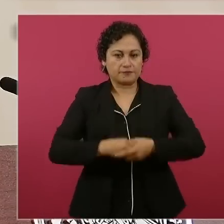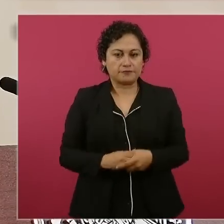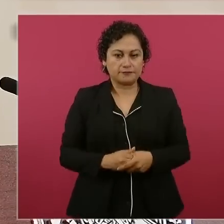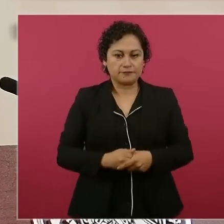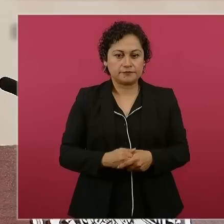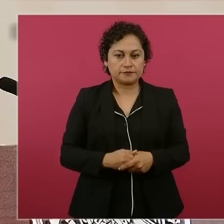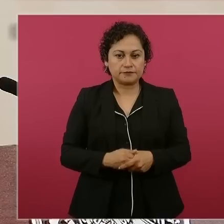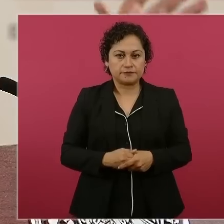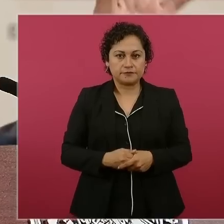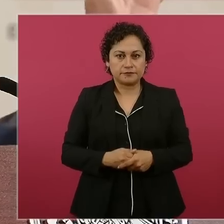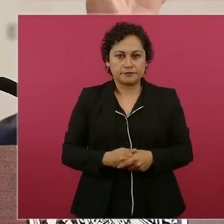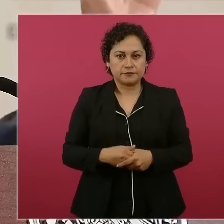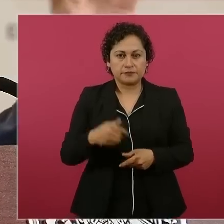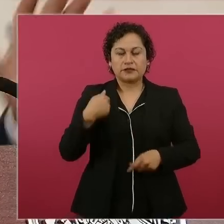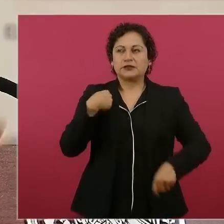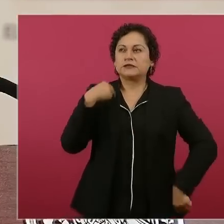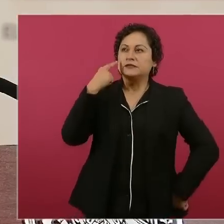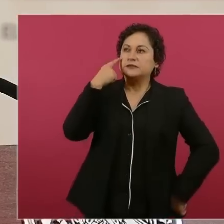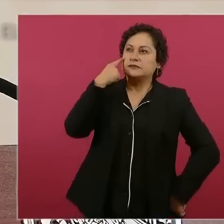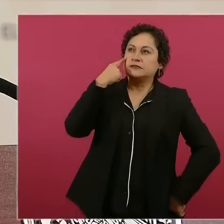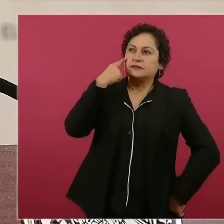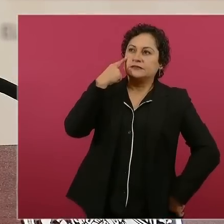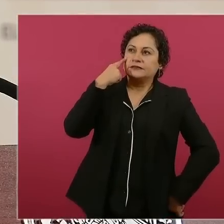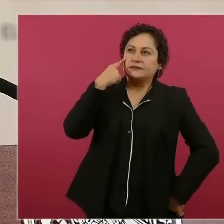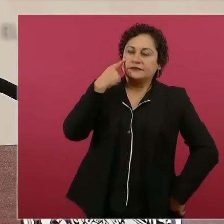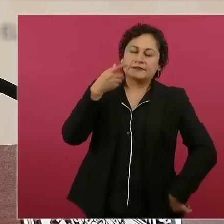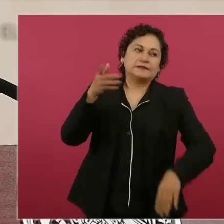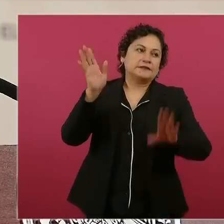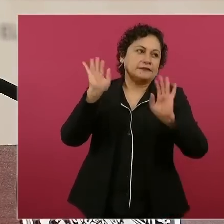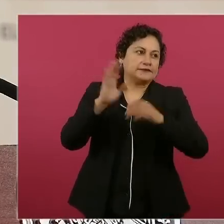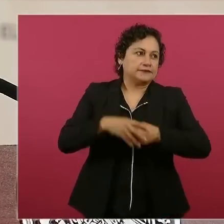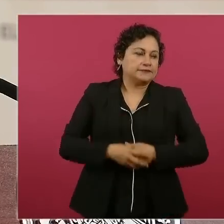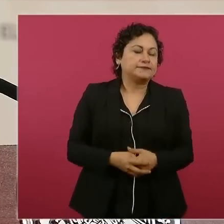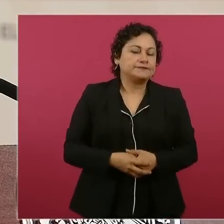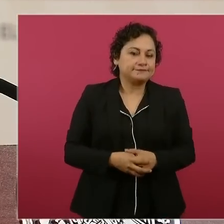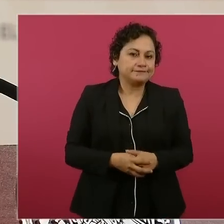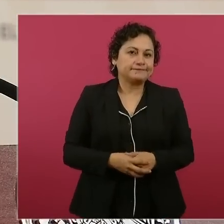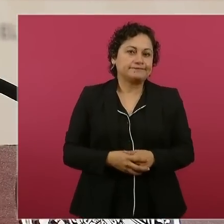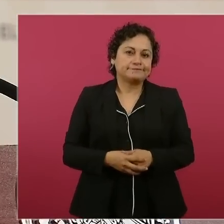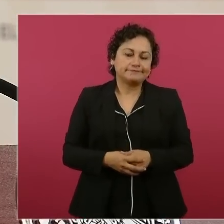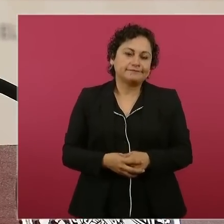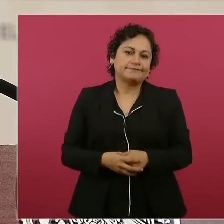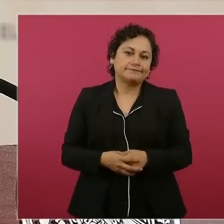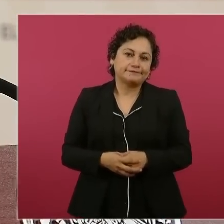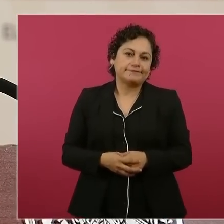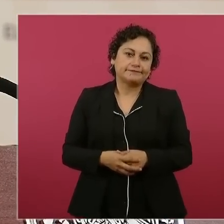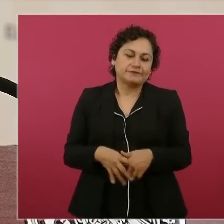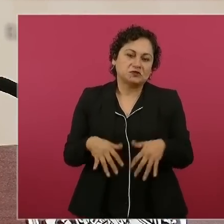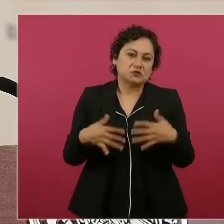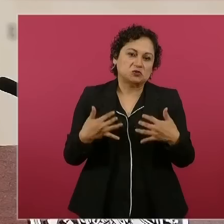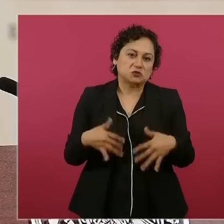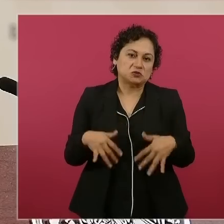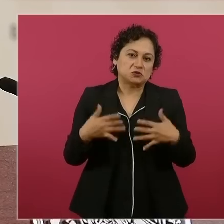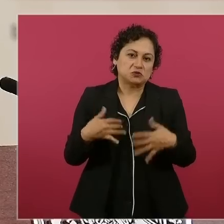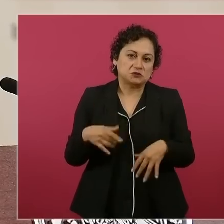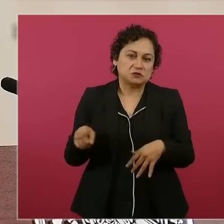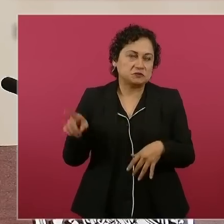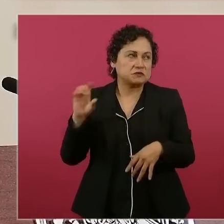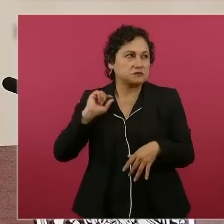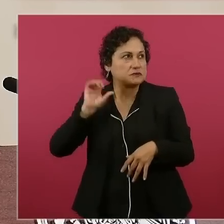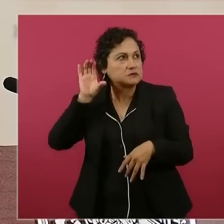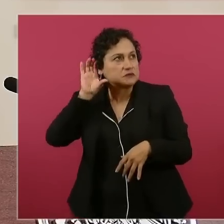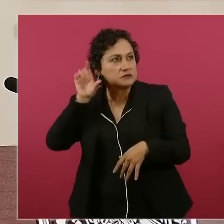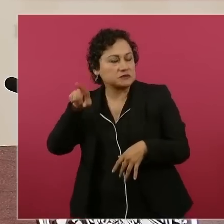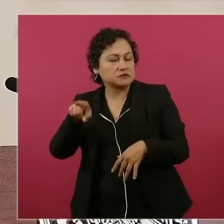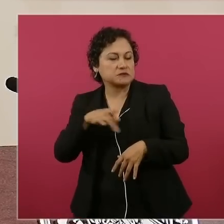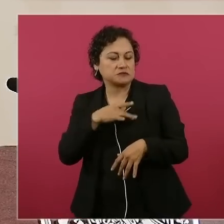Y yo ahí ya dije, bueno, pues sí, va en serio esto. Y a partir